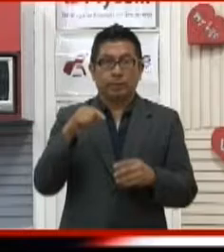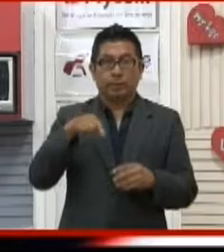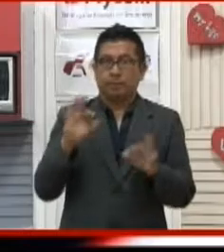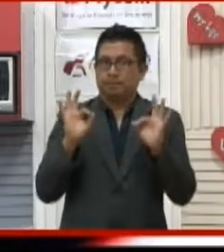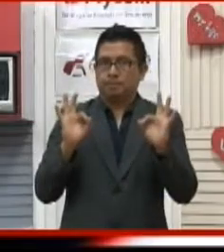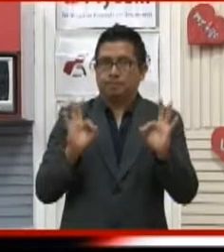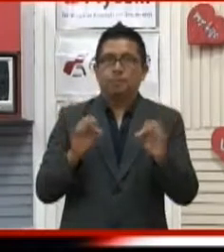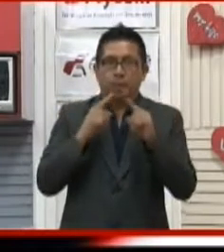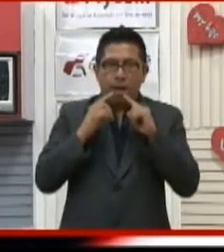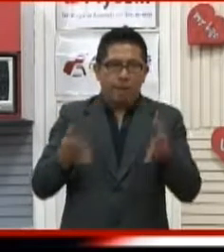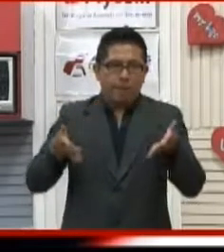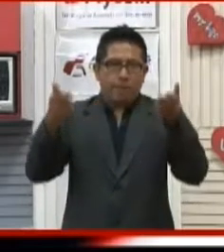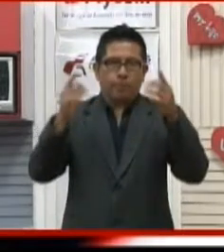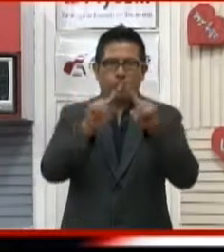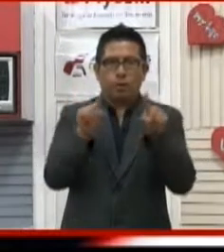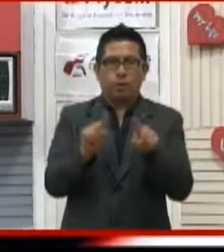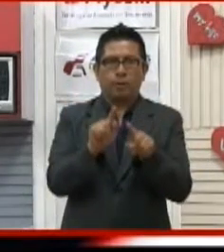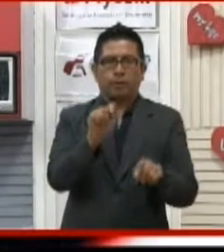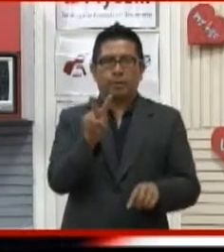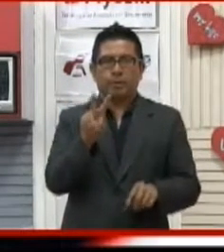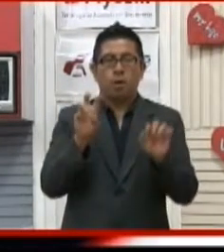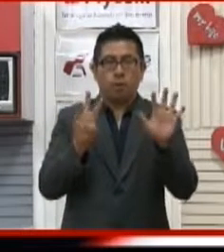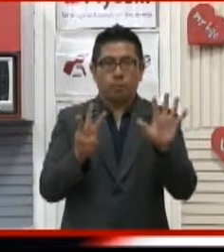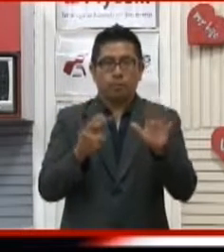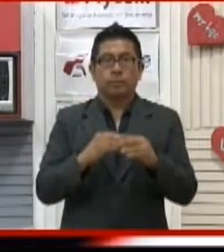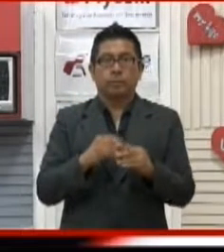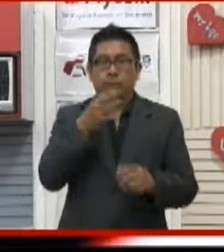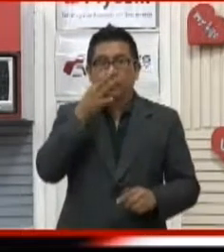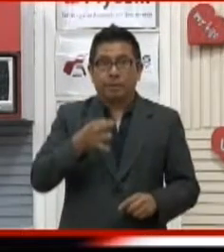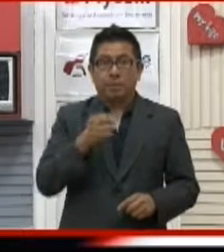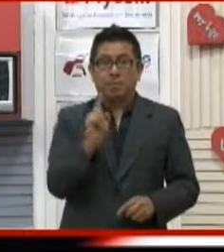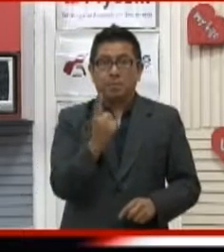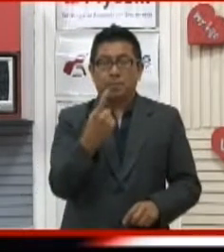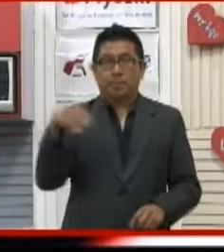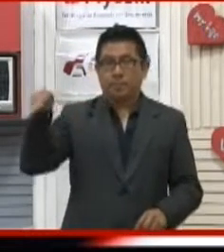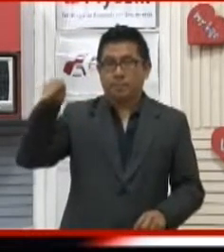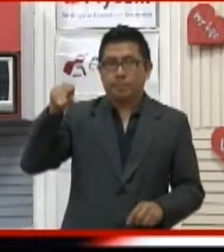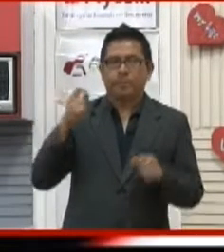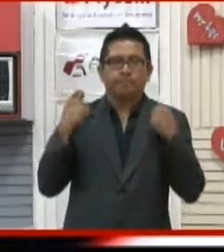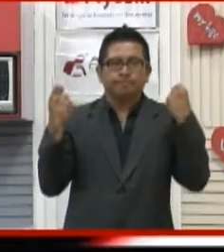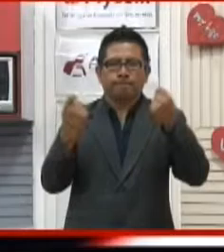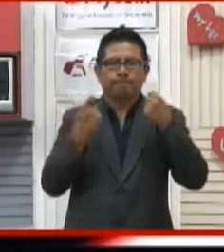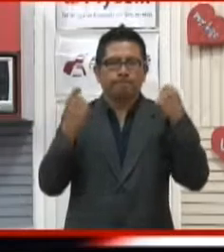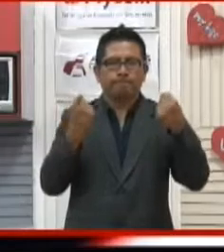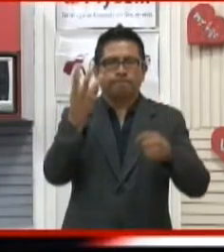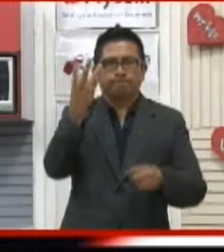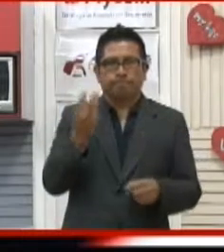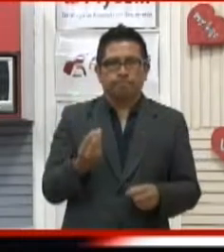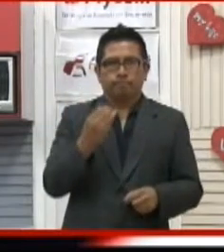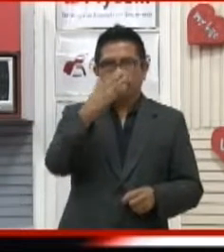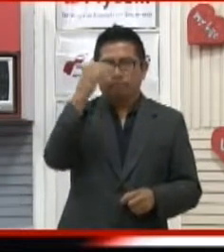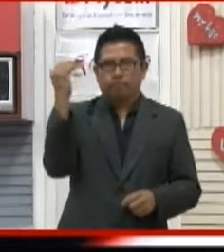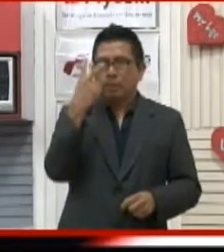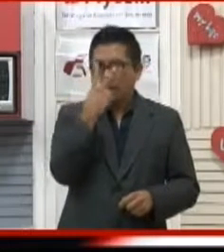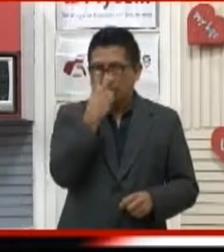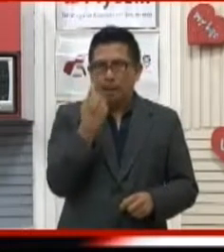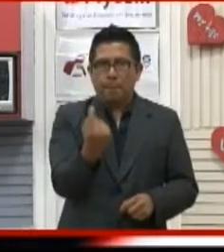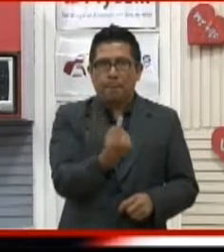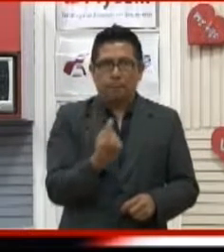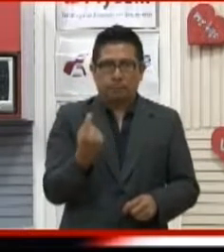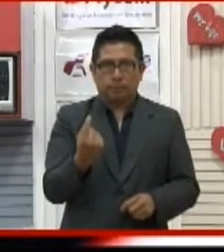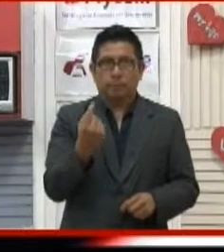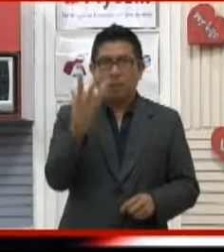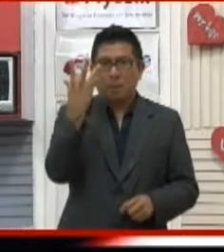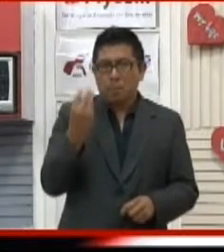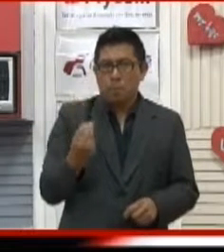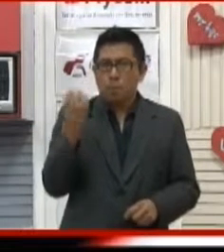canal. Muchas gracias. Precisamente el 1 de marzo se conmemora el Día Nacional de la Persona Ciega. Un día